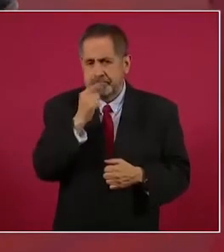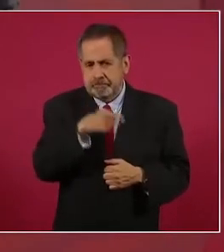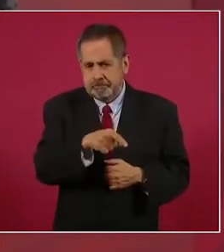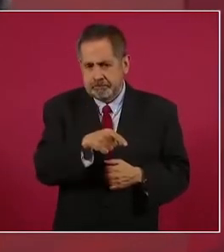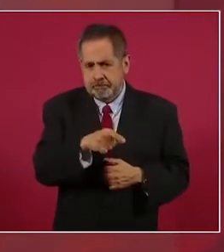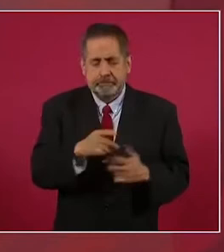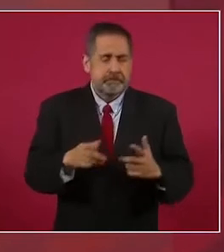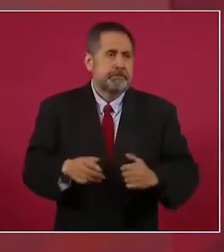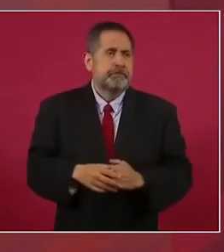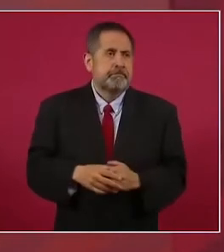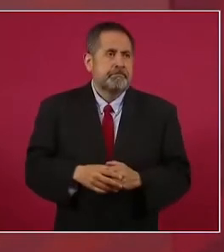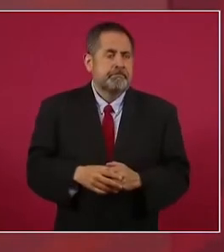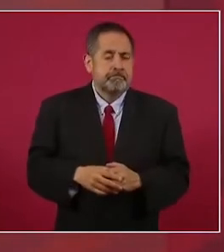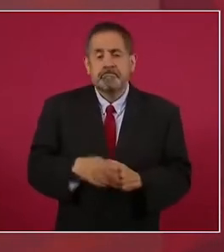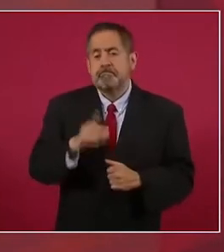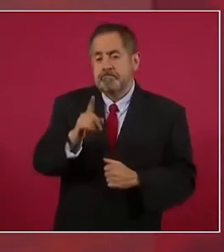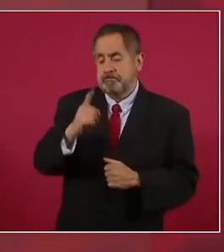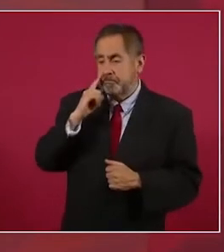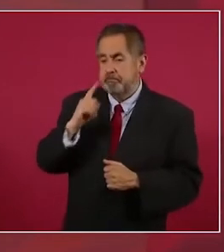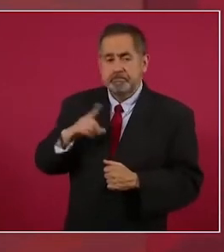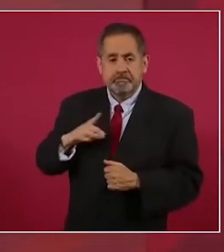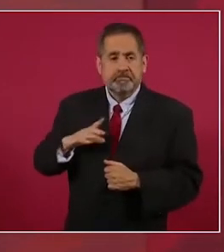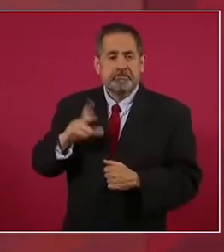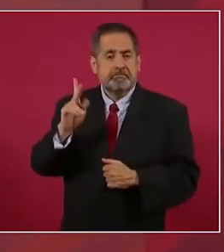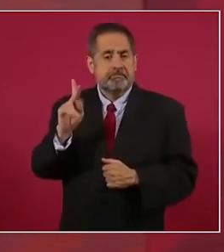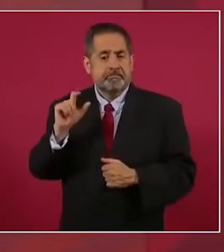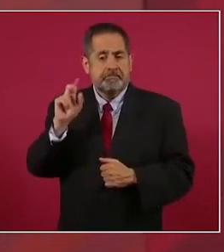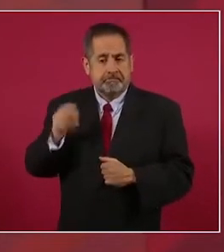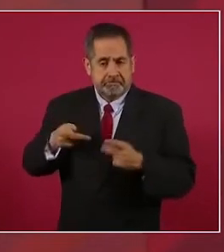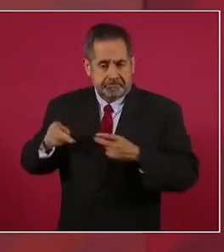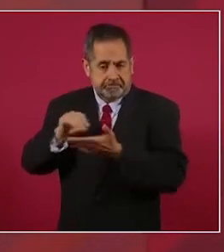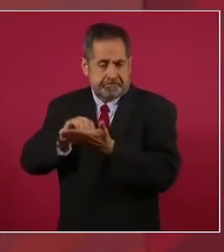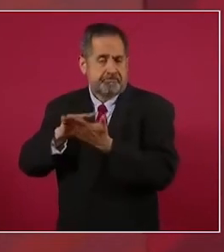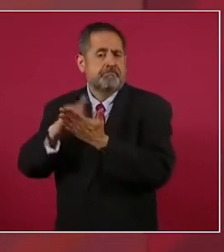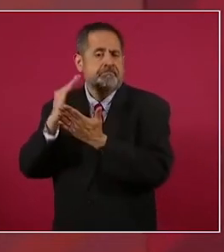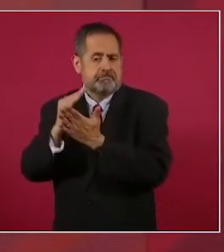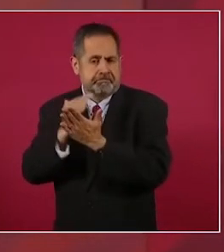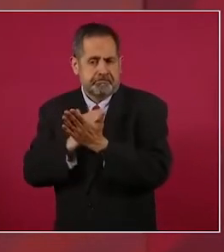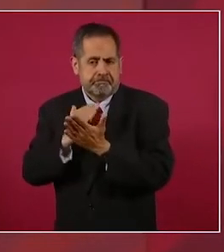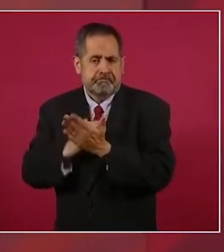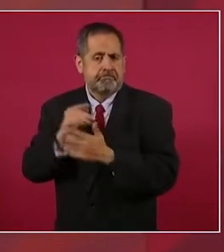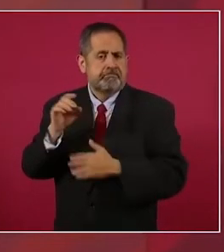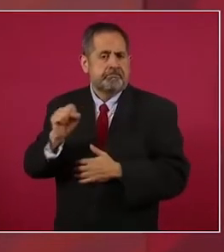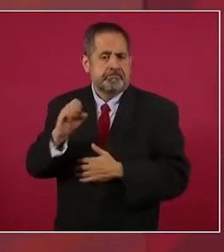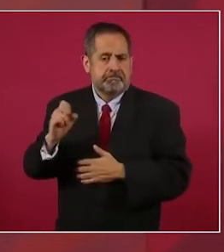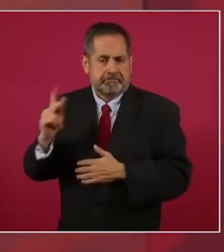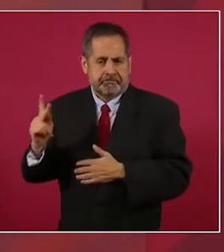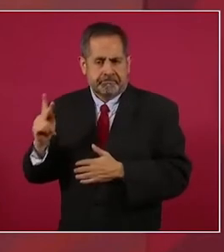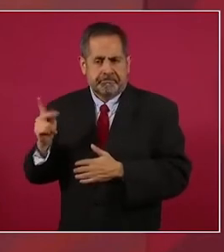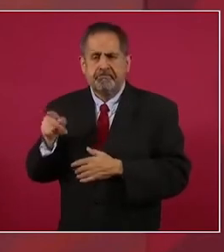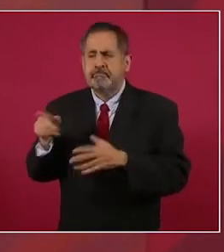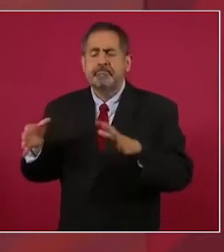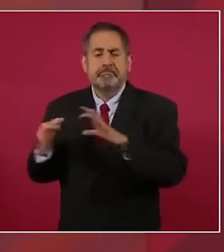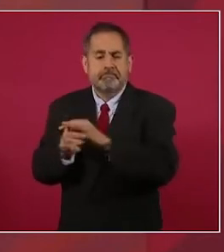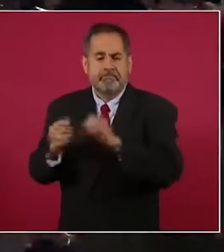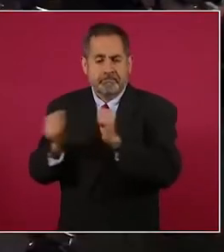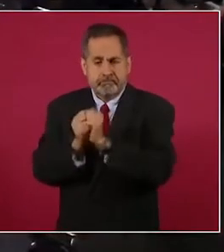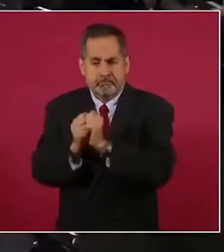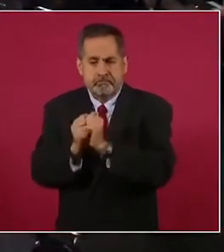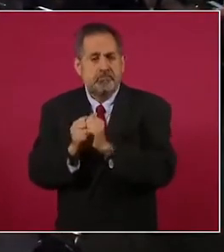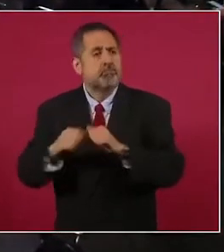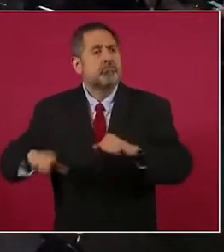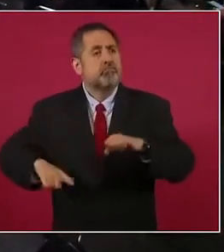Hay un plan que tiene la Secretaría de Seguridad Pública en coordinación con los